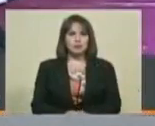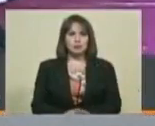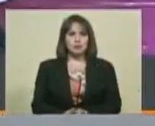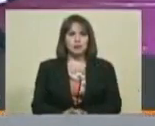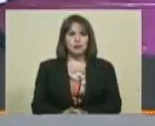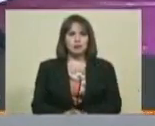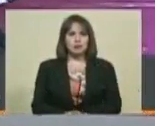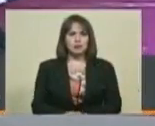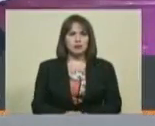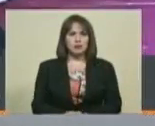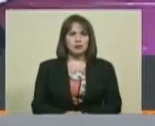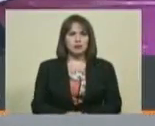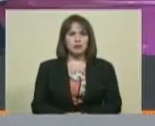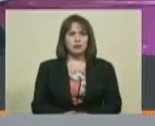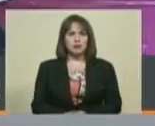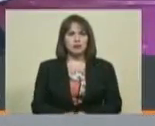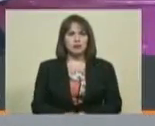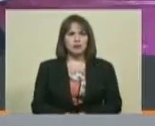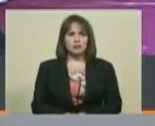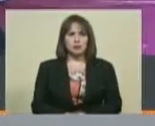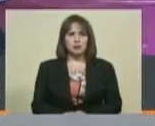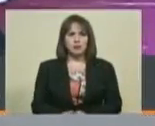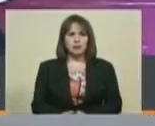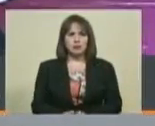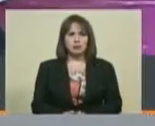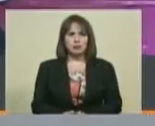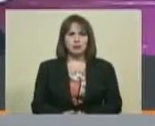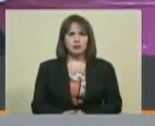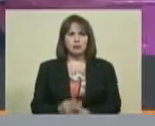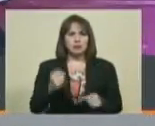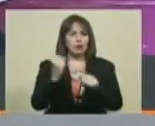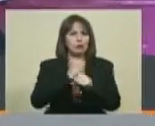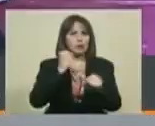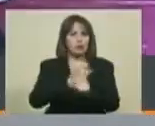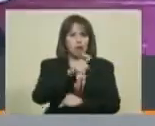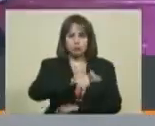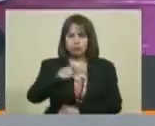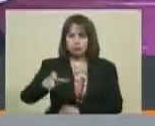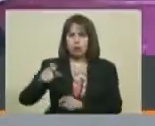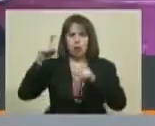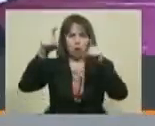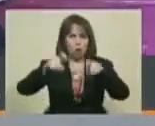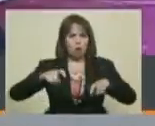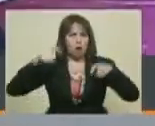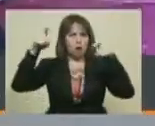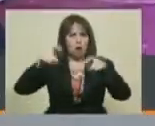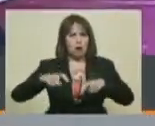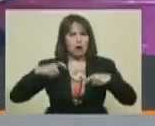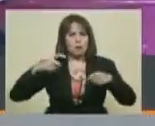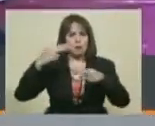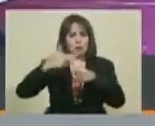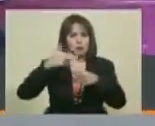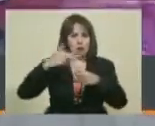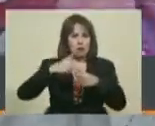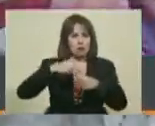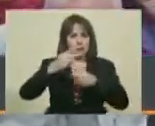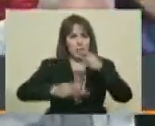presidente. Hoy recibimos los obreros que están en los campos petroleros produciendo petróleo.